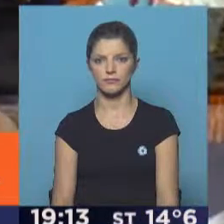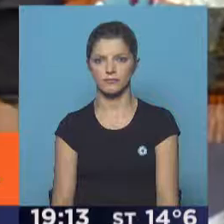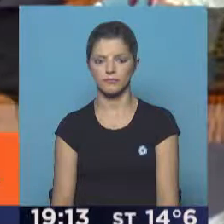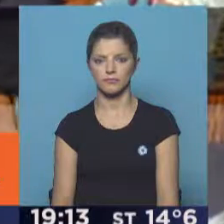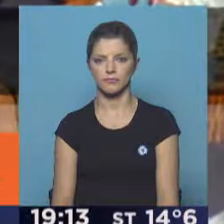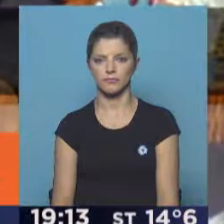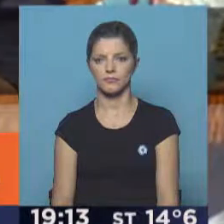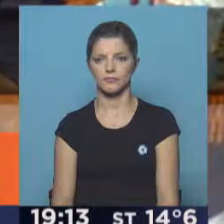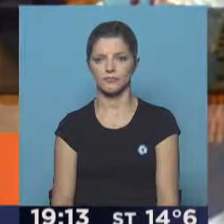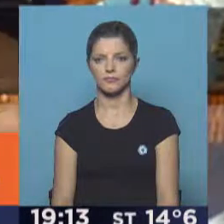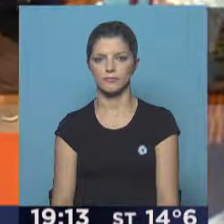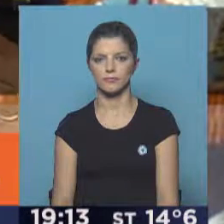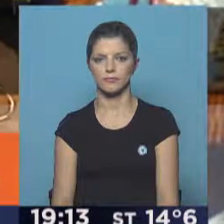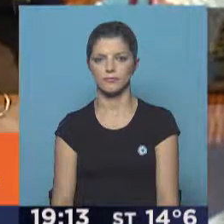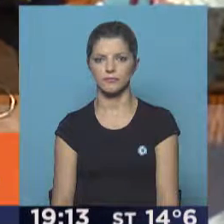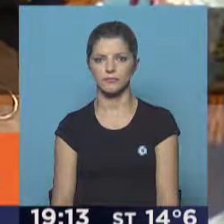see